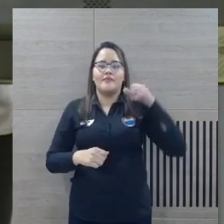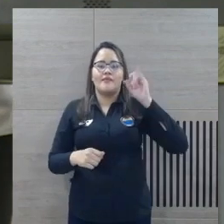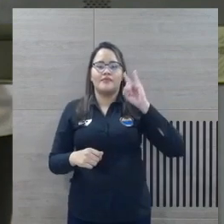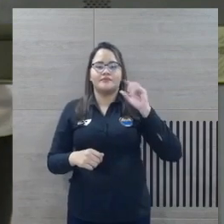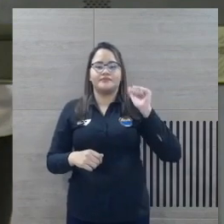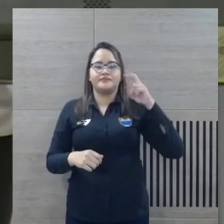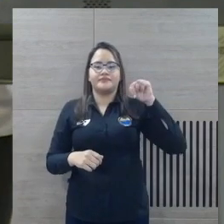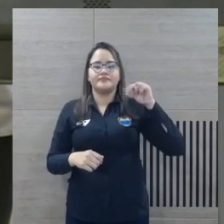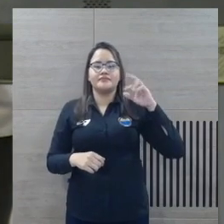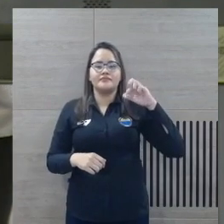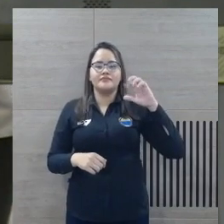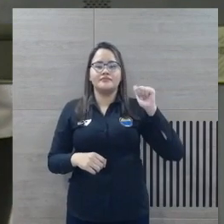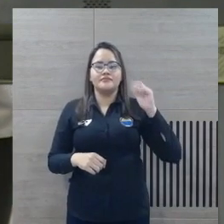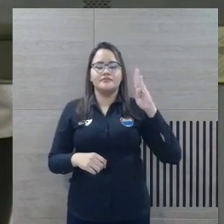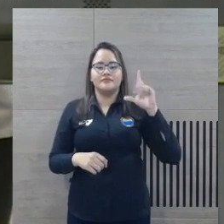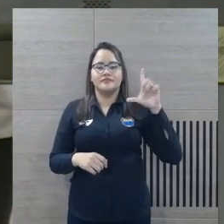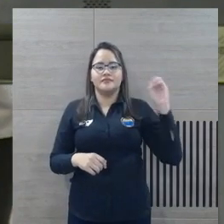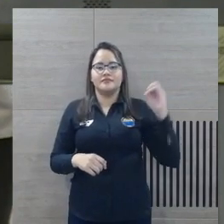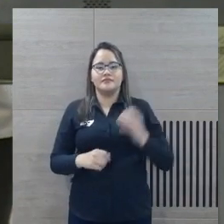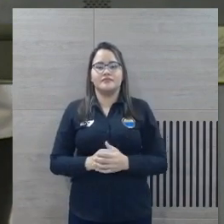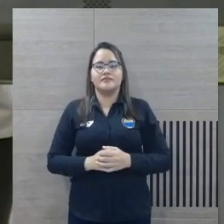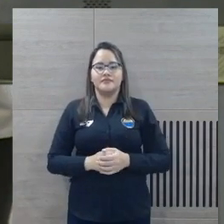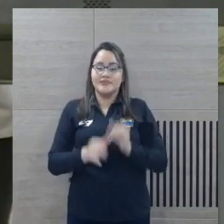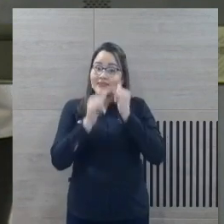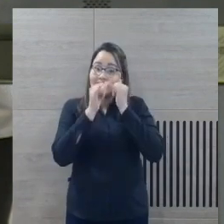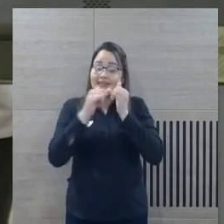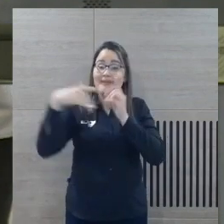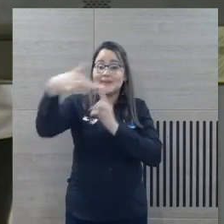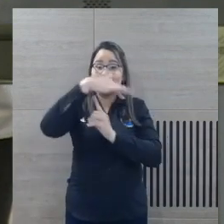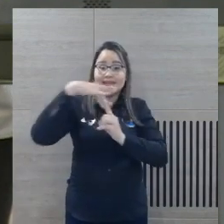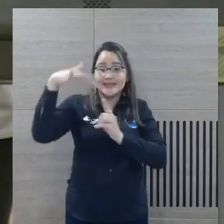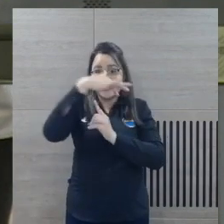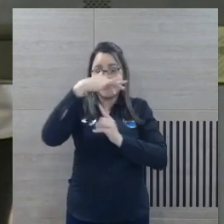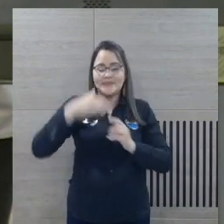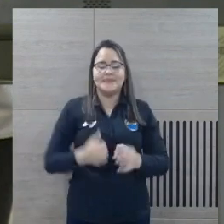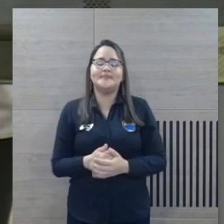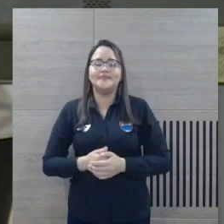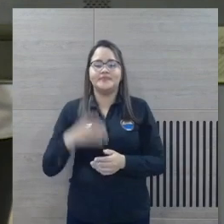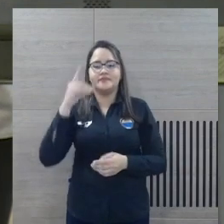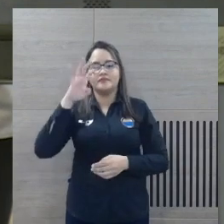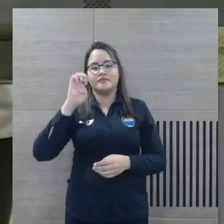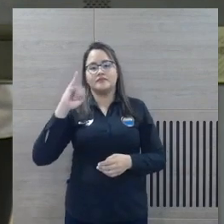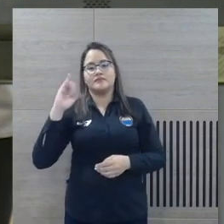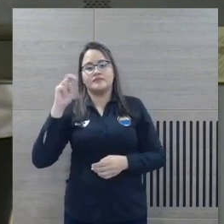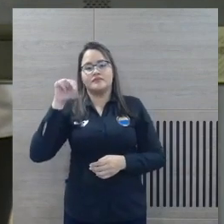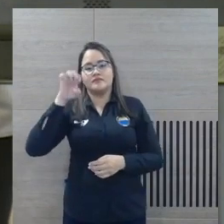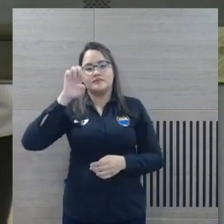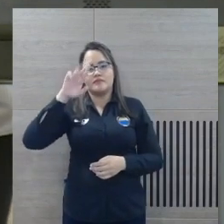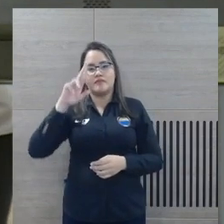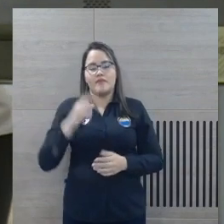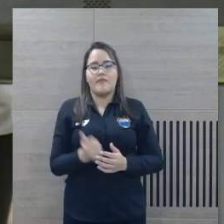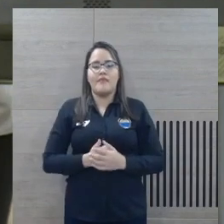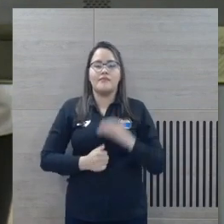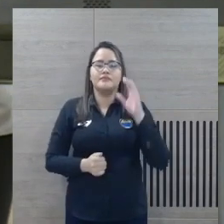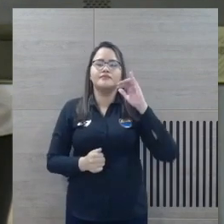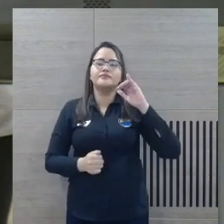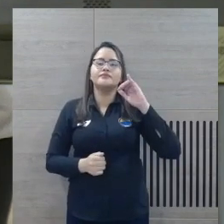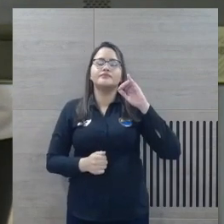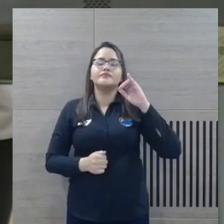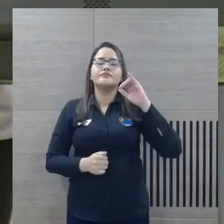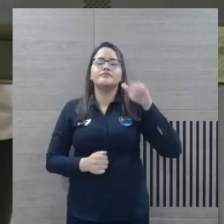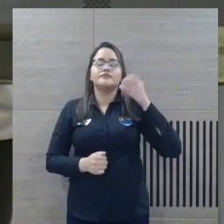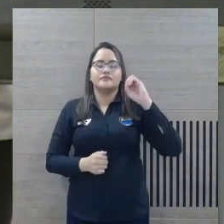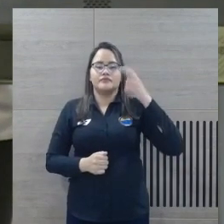Ingeniero Ambiental y Sanitario. Deiner Cáceres Jiménez. Joana Caret Campo Padilla. Iván Darío García